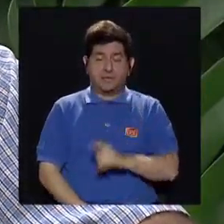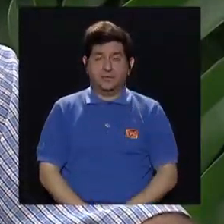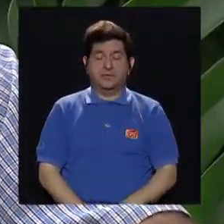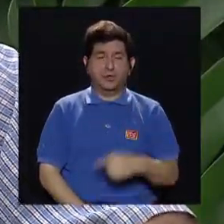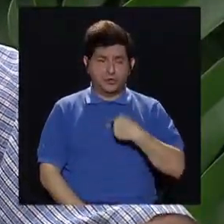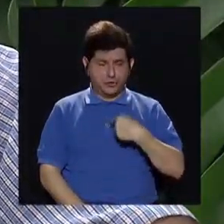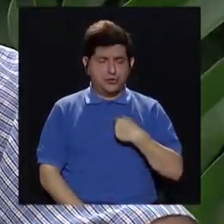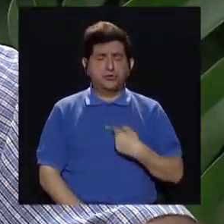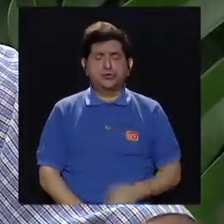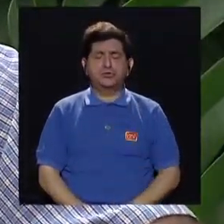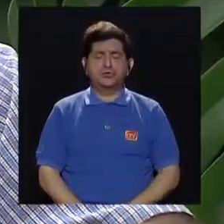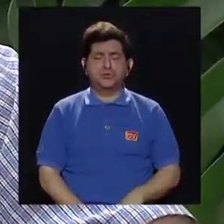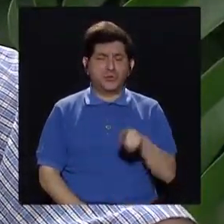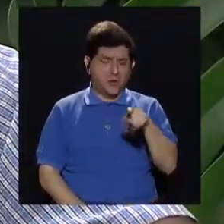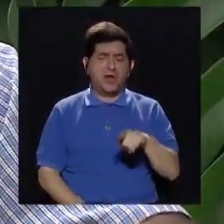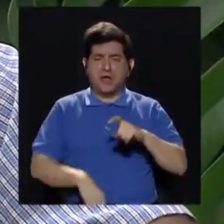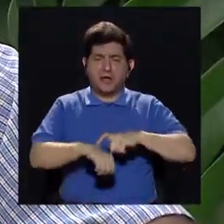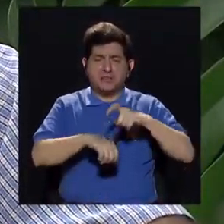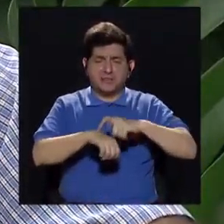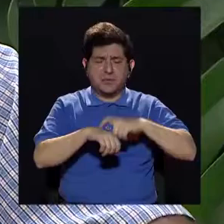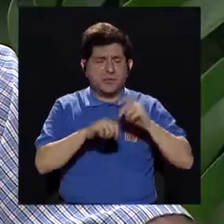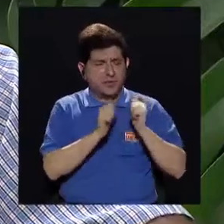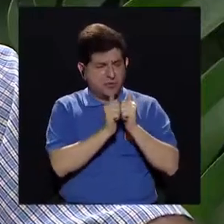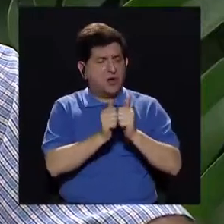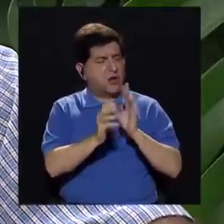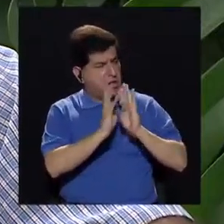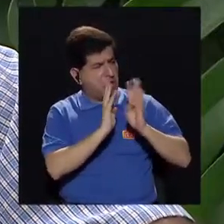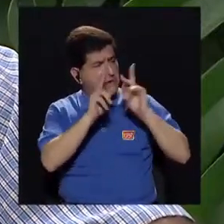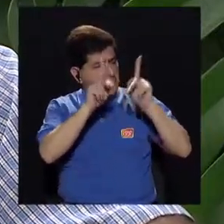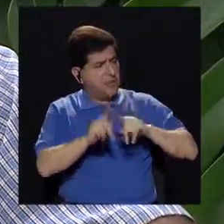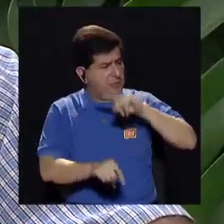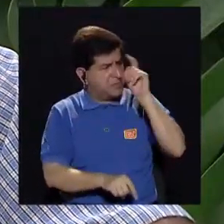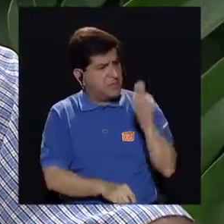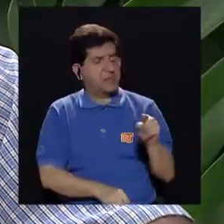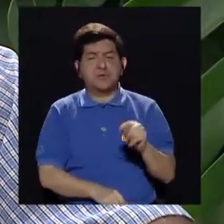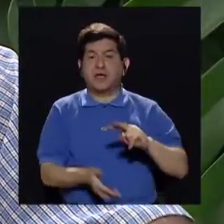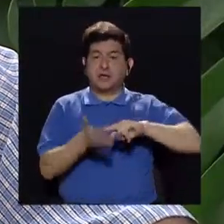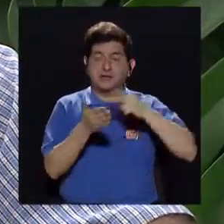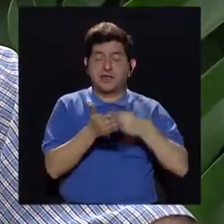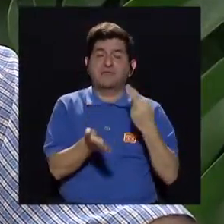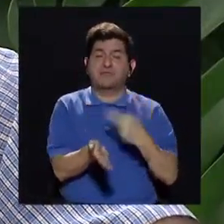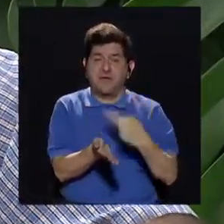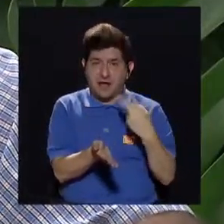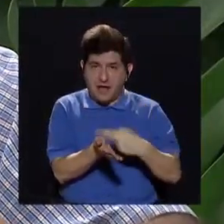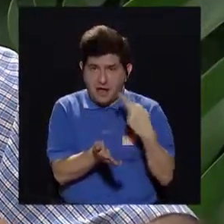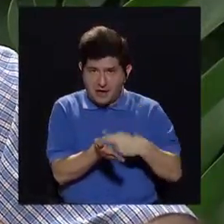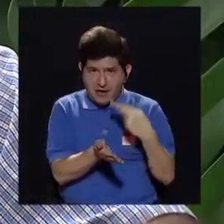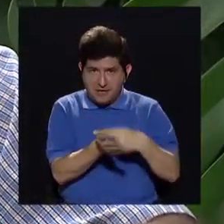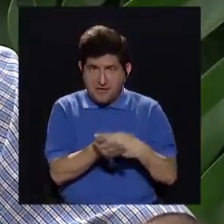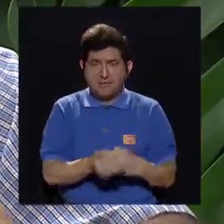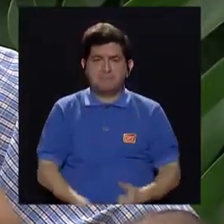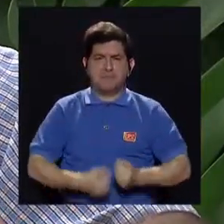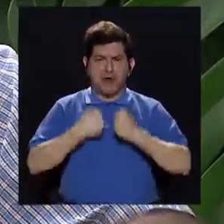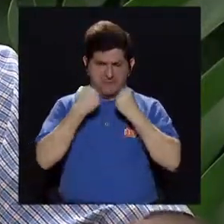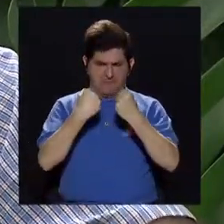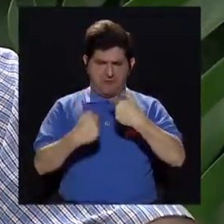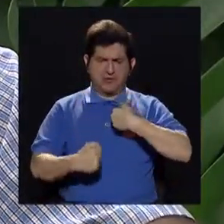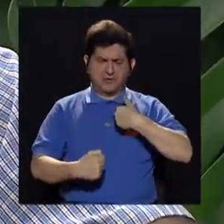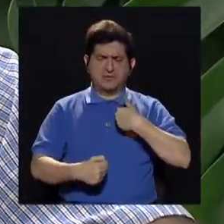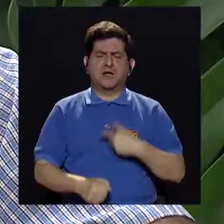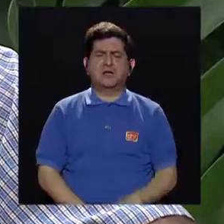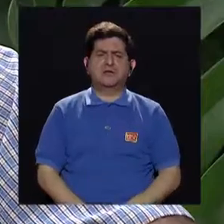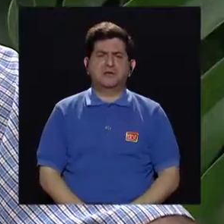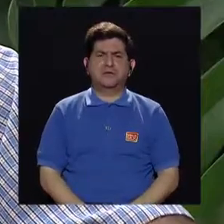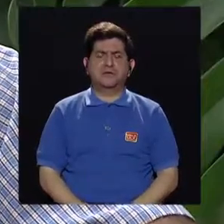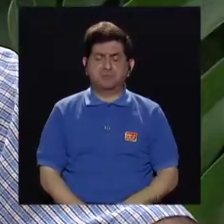¿verdad? Si yo voy trotando y yo puedo silbar, o incluso voy con alguien, puedo conversar, hacer una pregunta, es porque ese ritmo que llevo, esa intensidad de esfuerzo que yo estoy